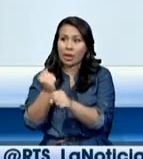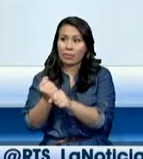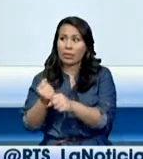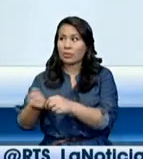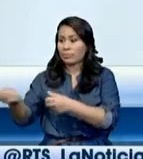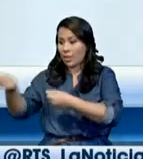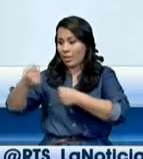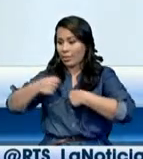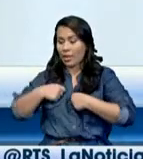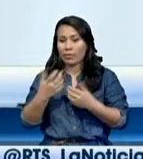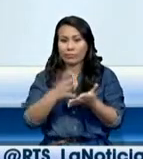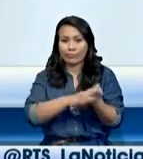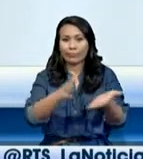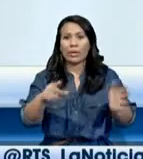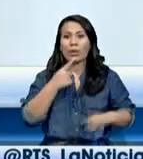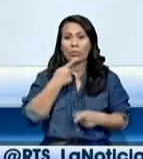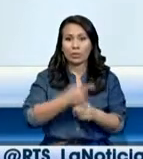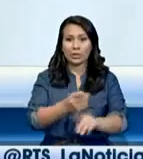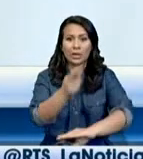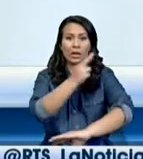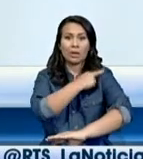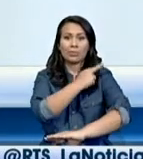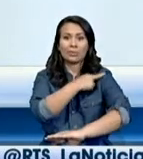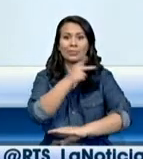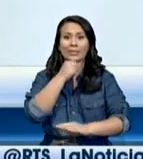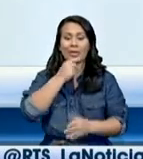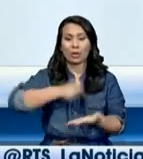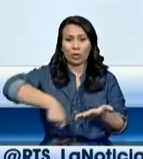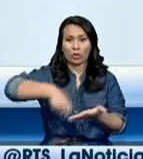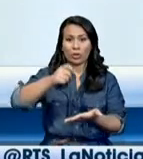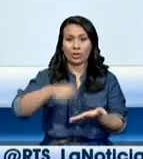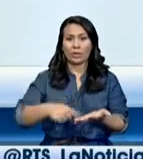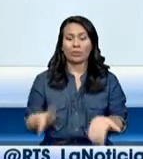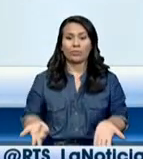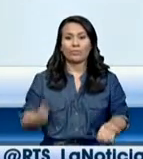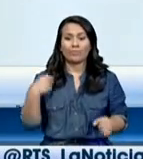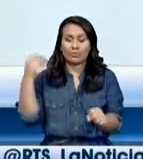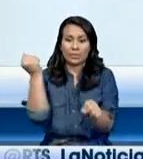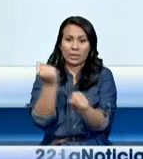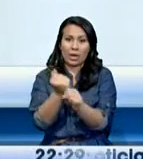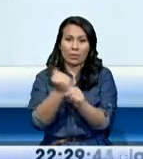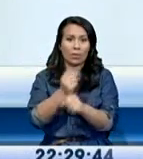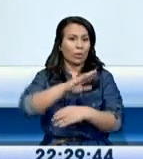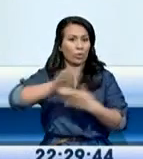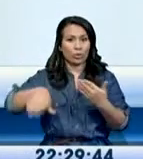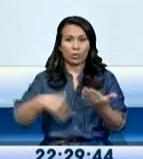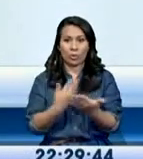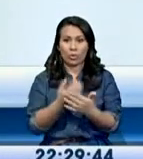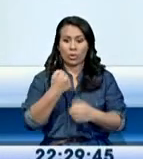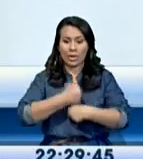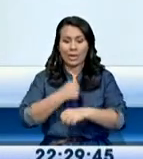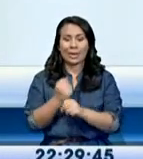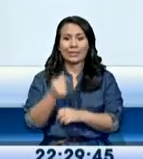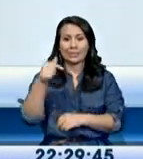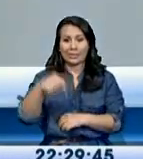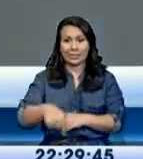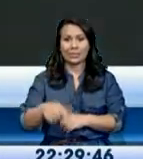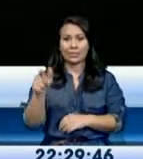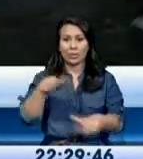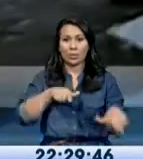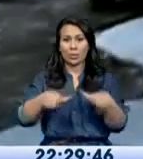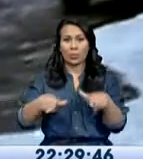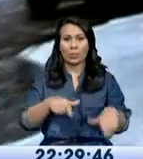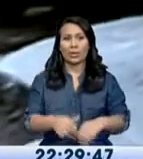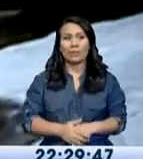por la empresa, por lo tanto es responsabilidad del contratista. Los trabajos y todo lo que ocurre en este lugar.